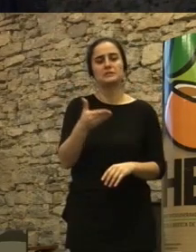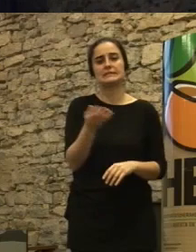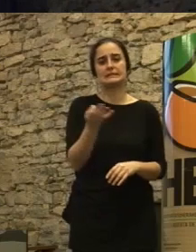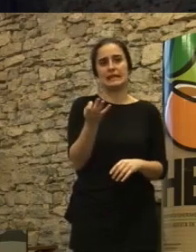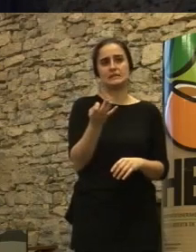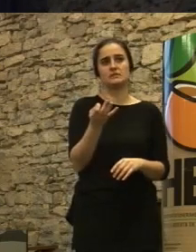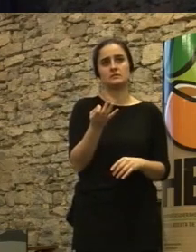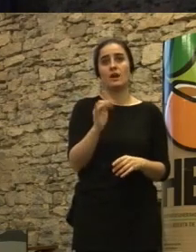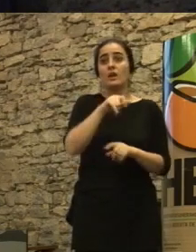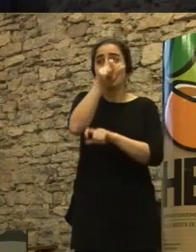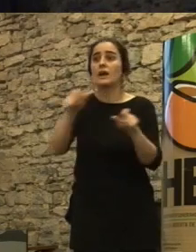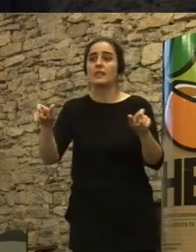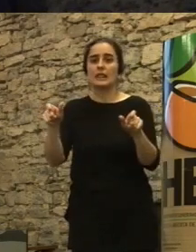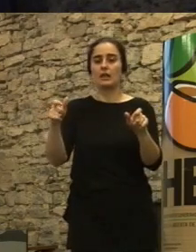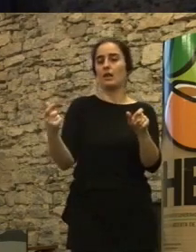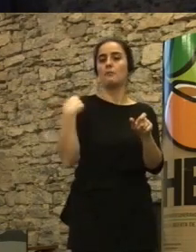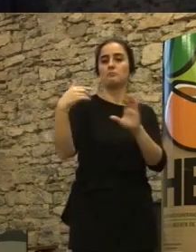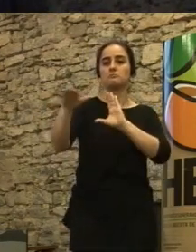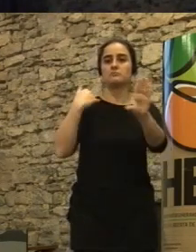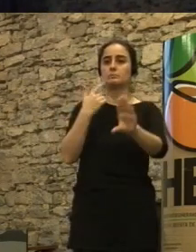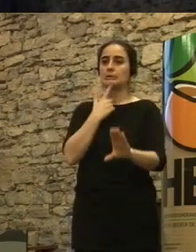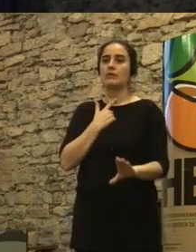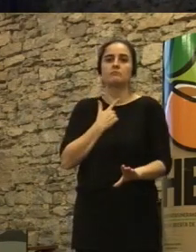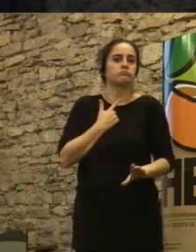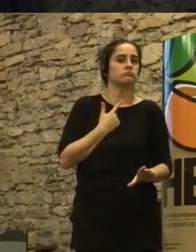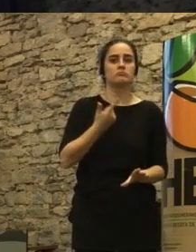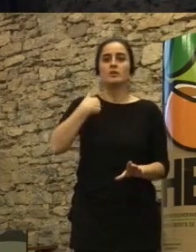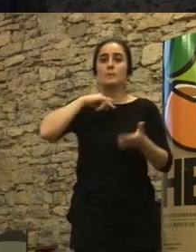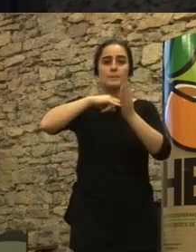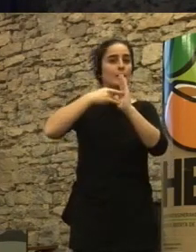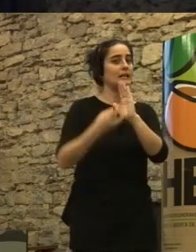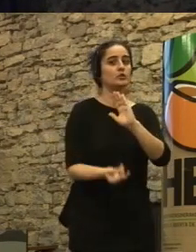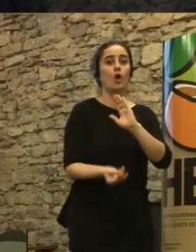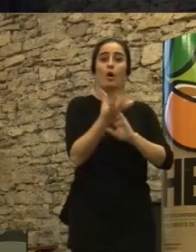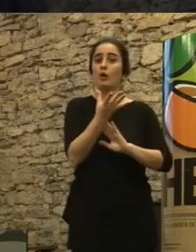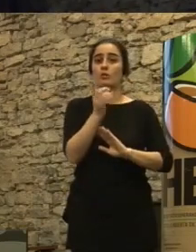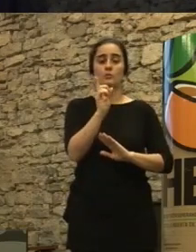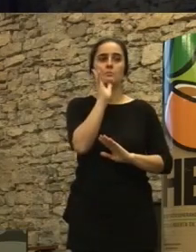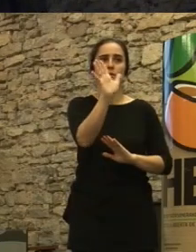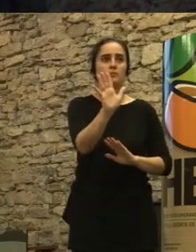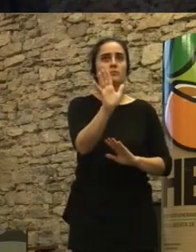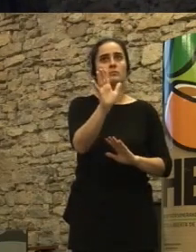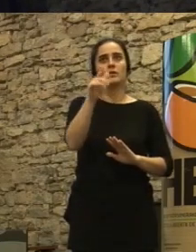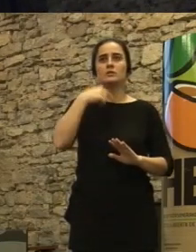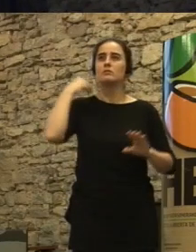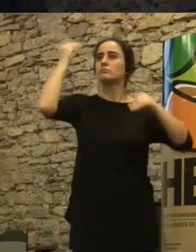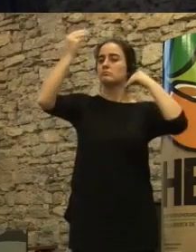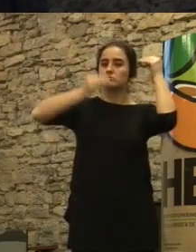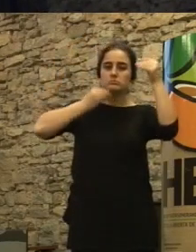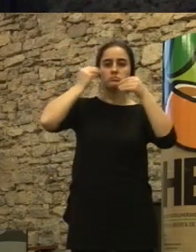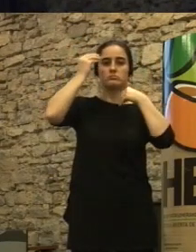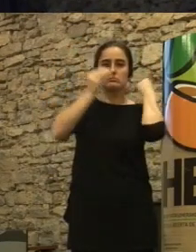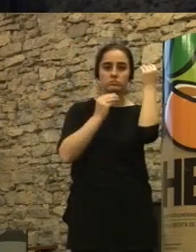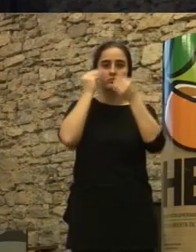que, de hecho, hay mucha gente que me escribía y me decía, oye, pues no he montado el proyecto, pero pues llevaba mucho tiempo pensando que por qué